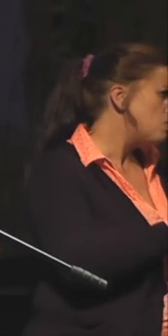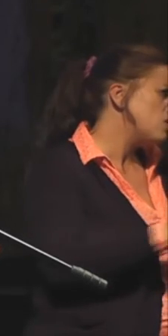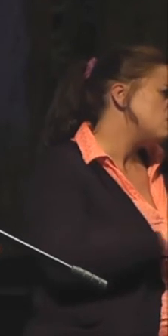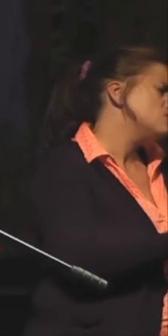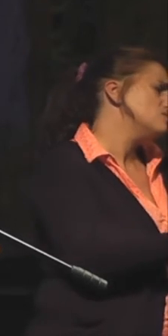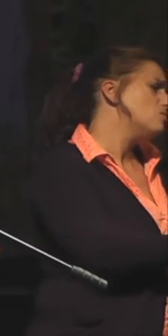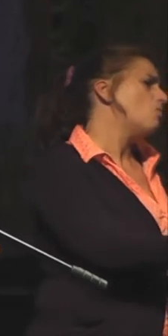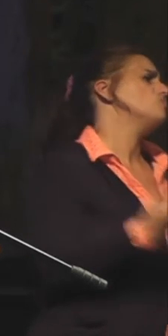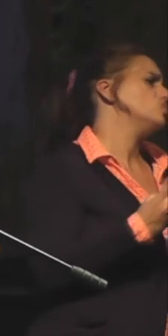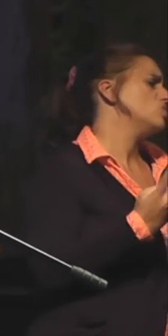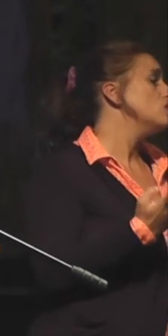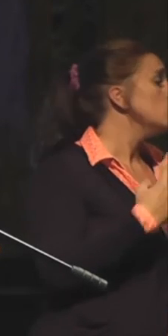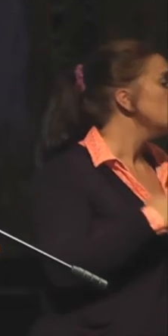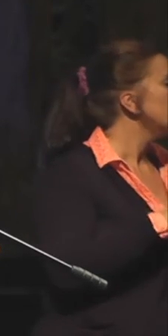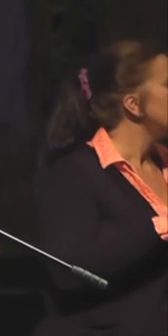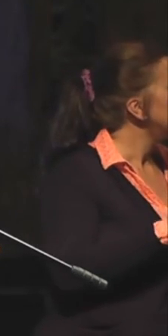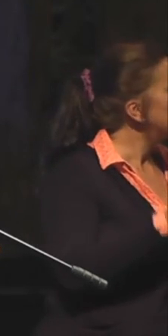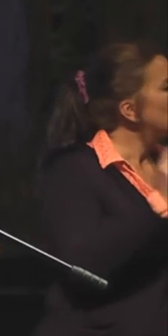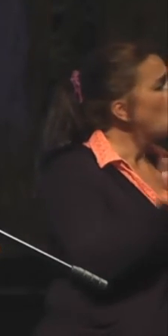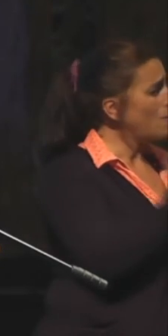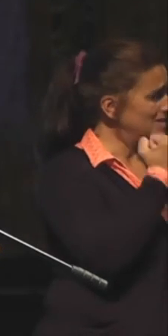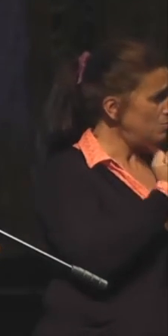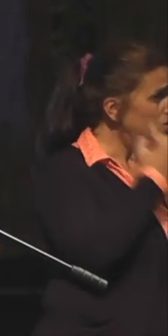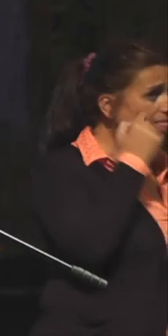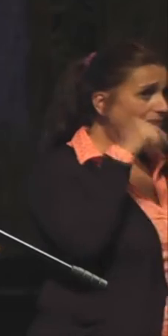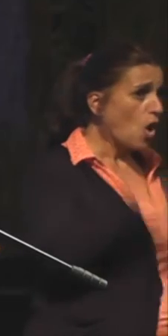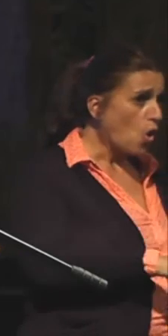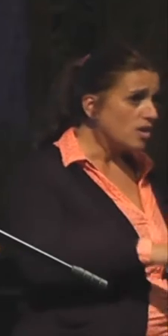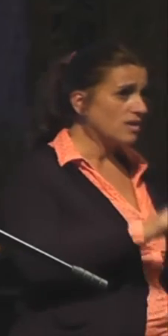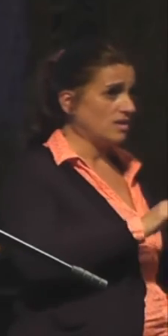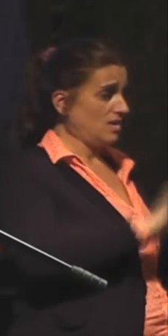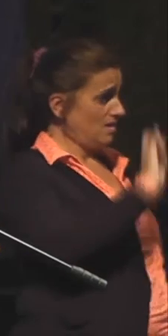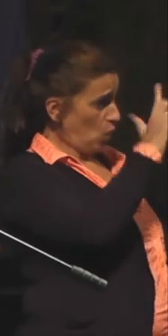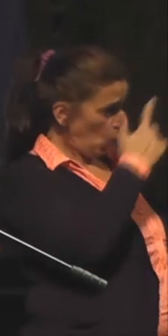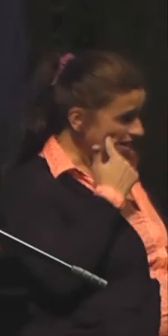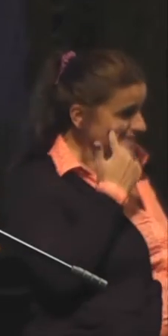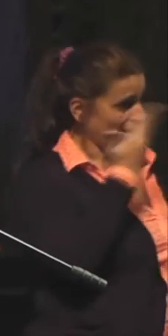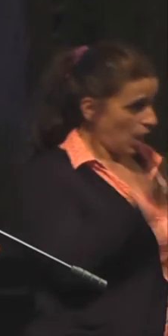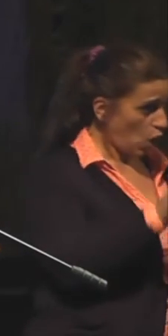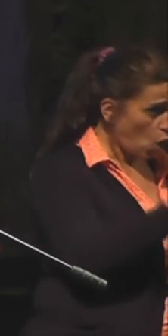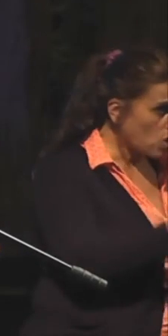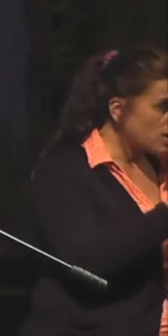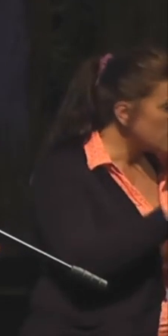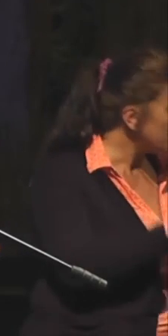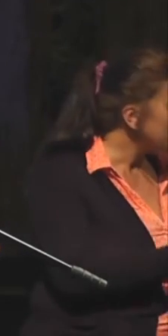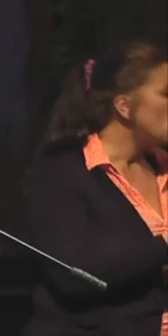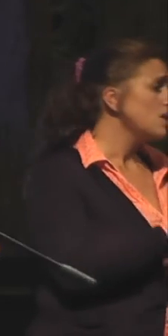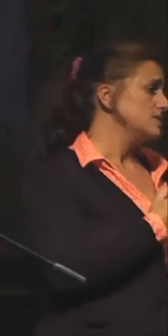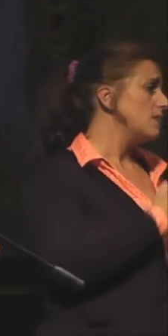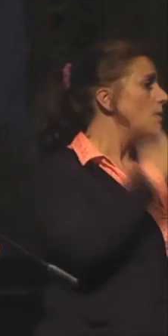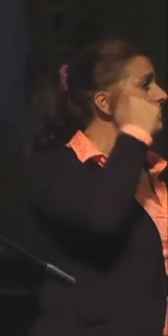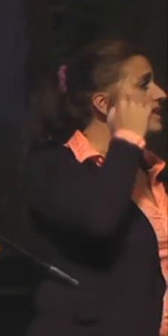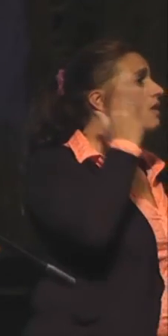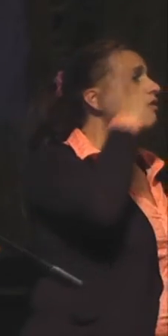pero lo más importante es que hoy fueron luis y jorge pero que tenemos que asegurar que